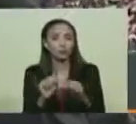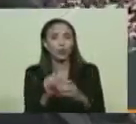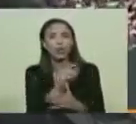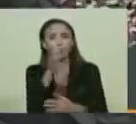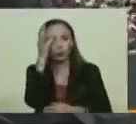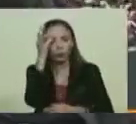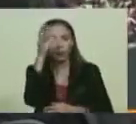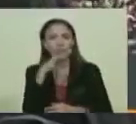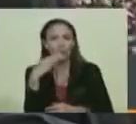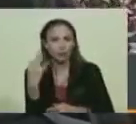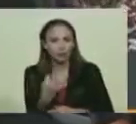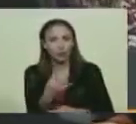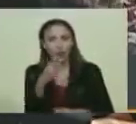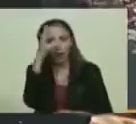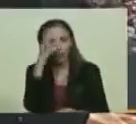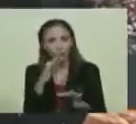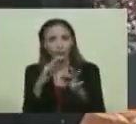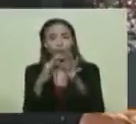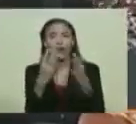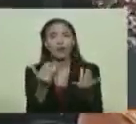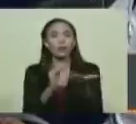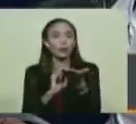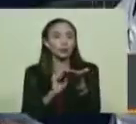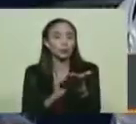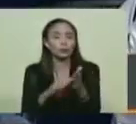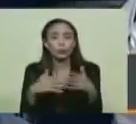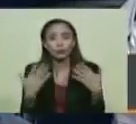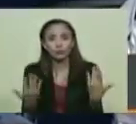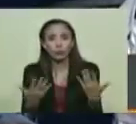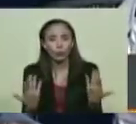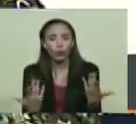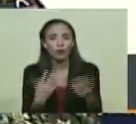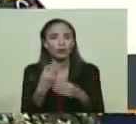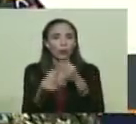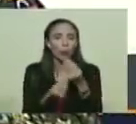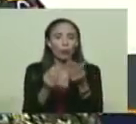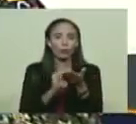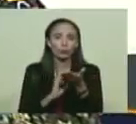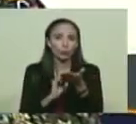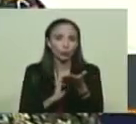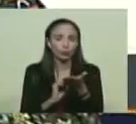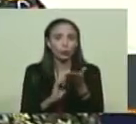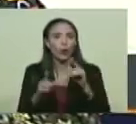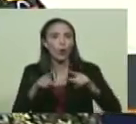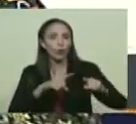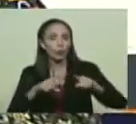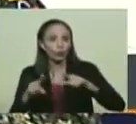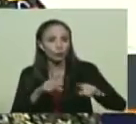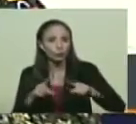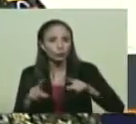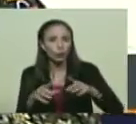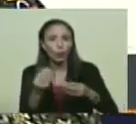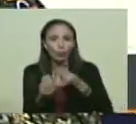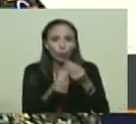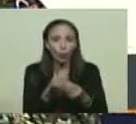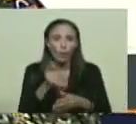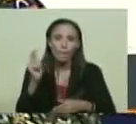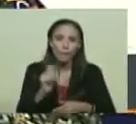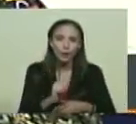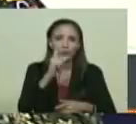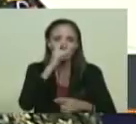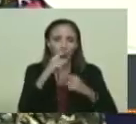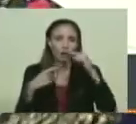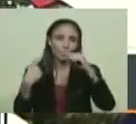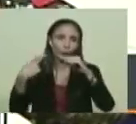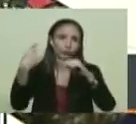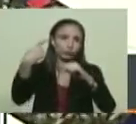verdad, Reverol, la solución que hemos encontrado y debemos construir en los meses y años que están por